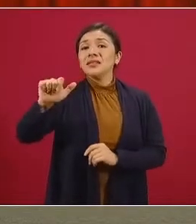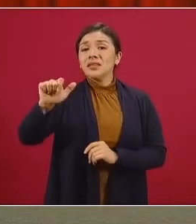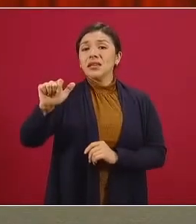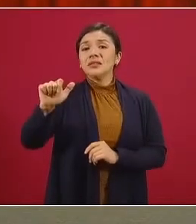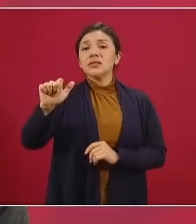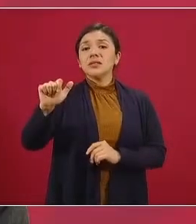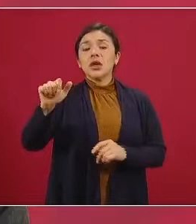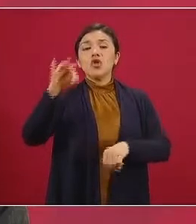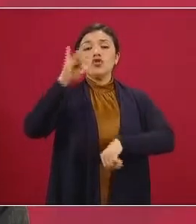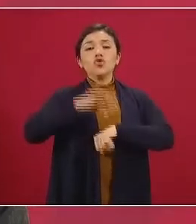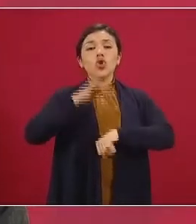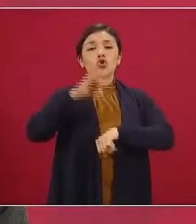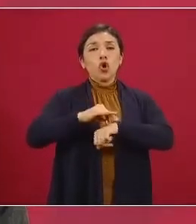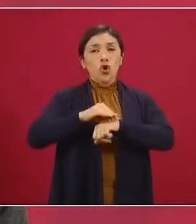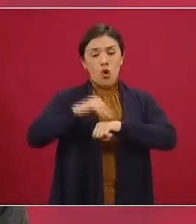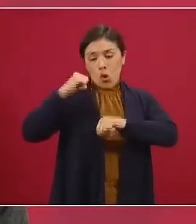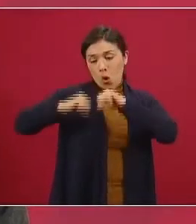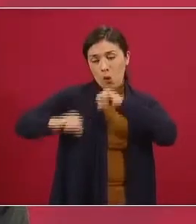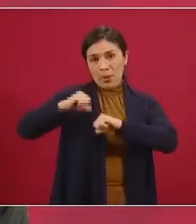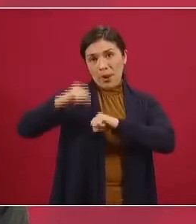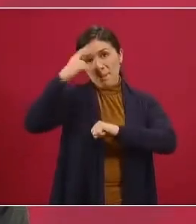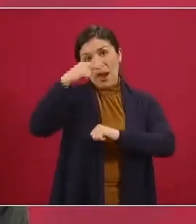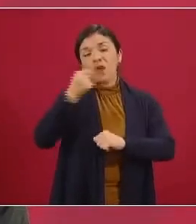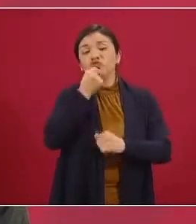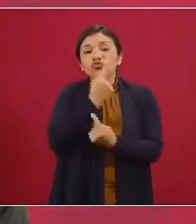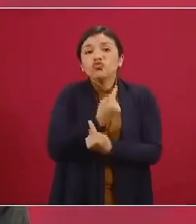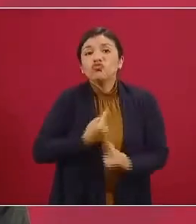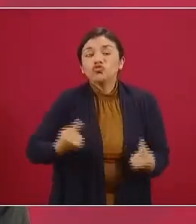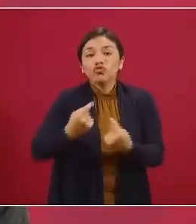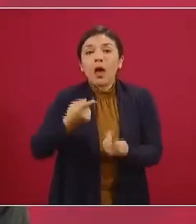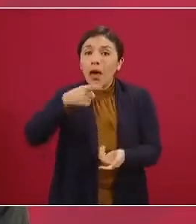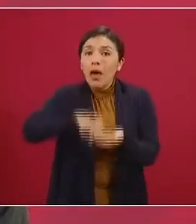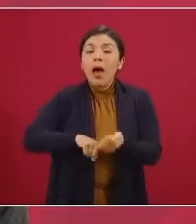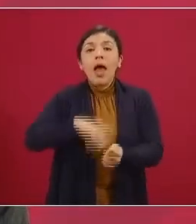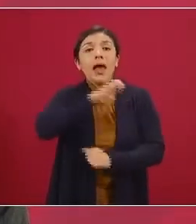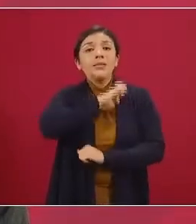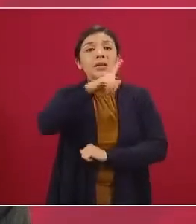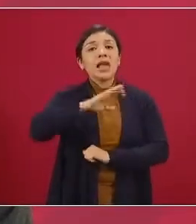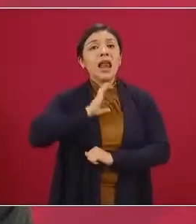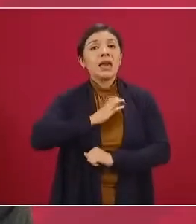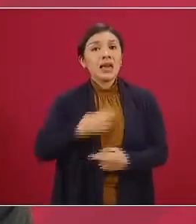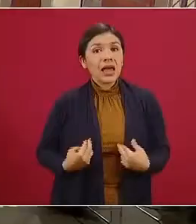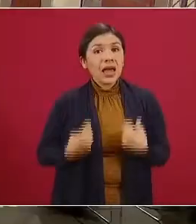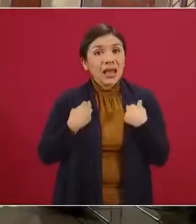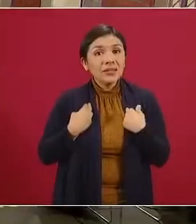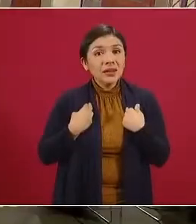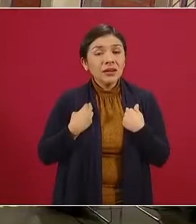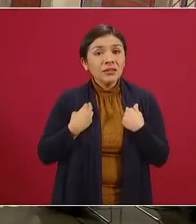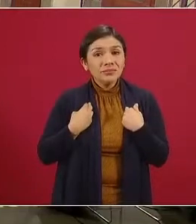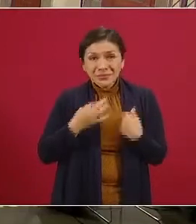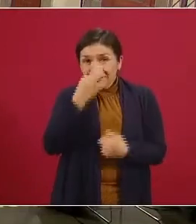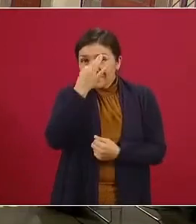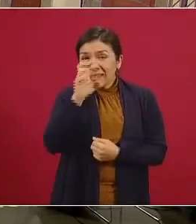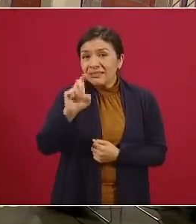36 cirujanos, pediatras, oncólogos en el país. 36.